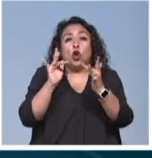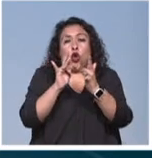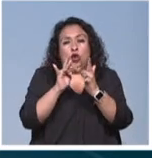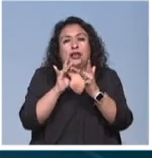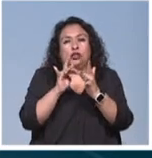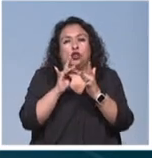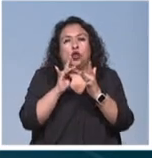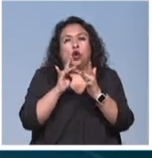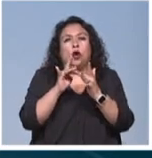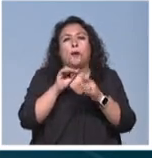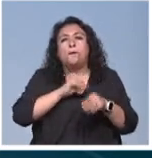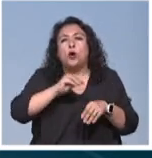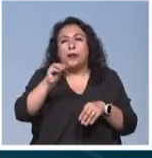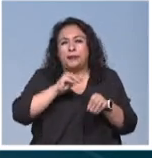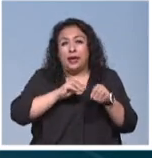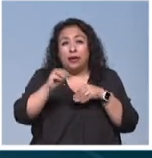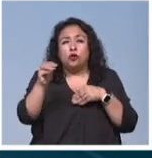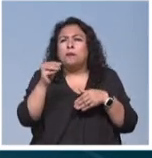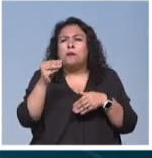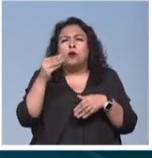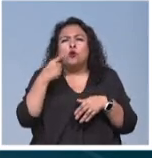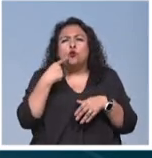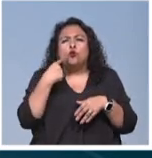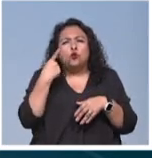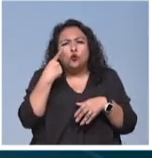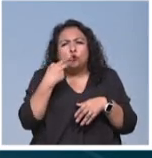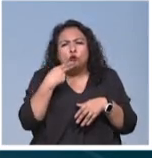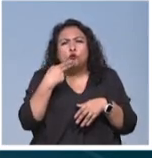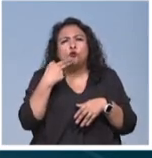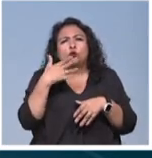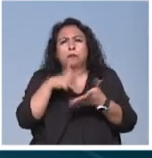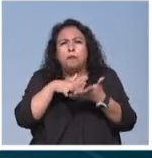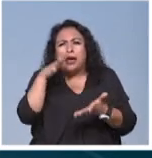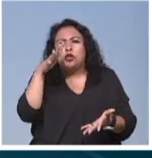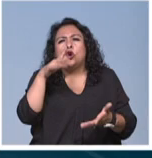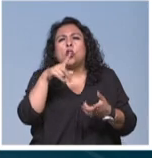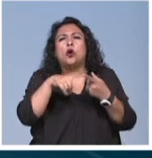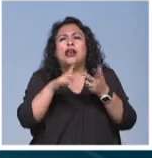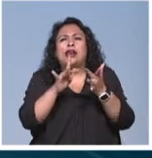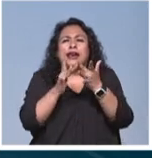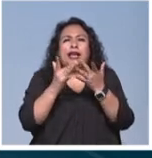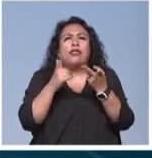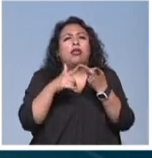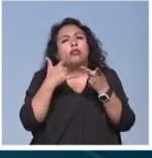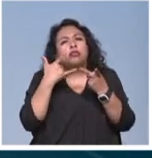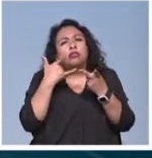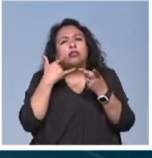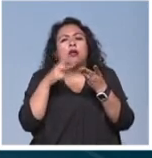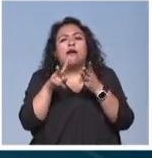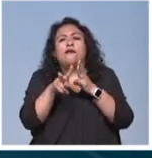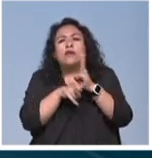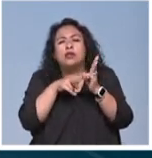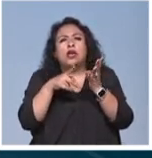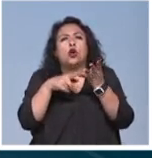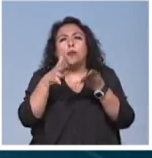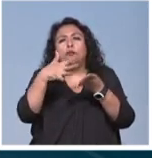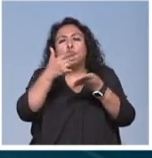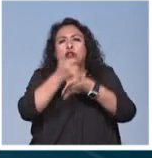móvil Cuáles son los principales usos del internet el uso de redes social el entretenimiento contenidos audiovisuales Buscar